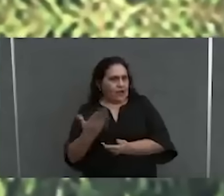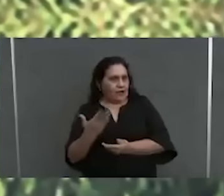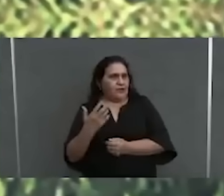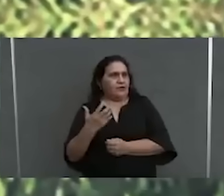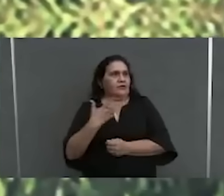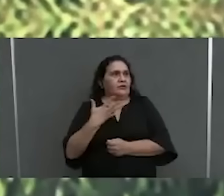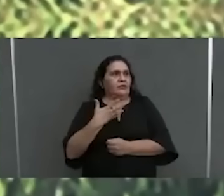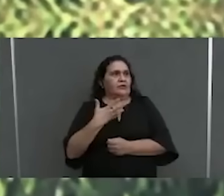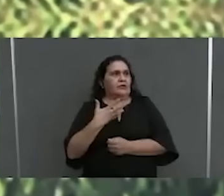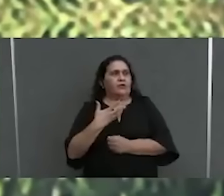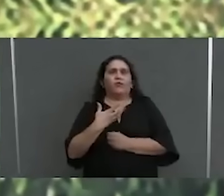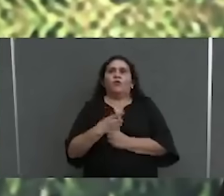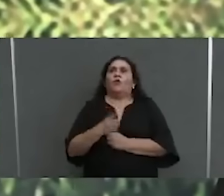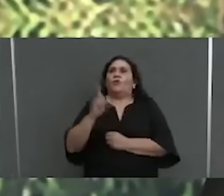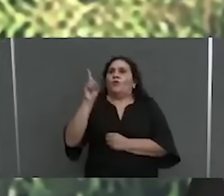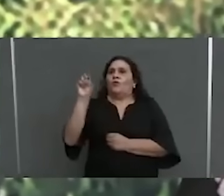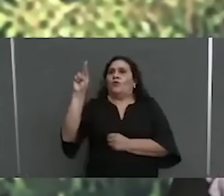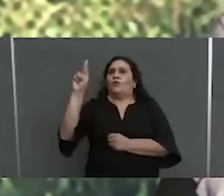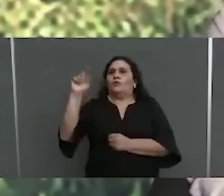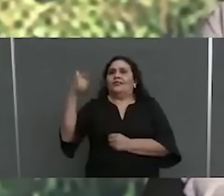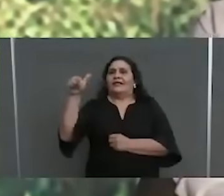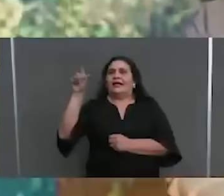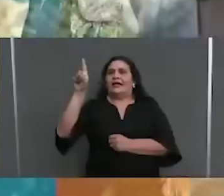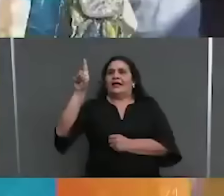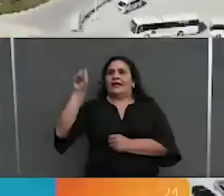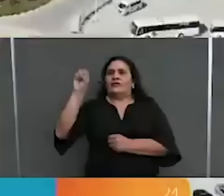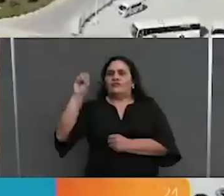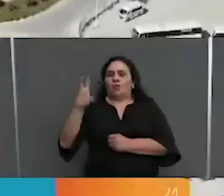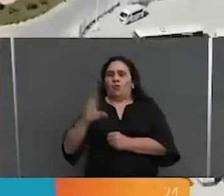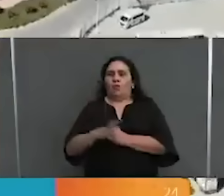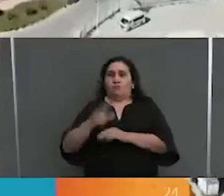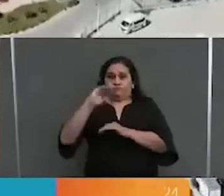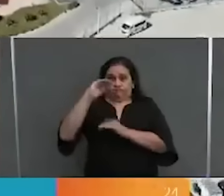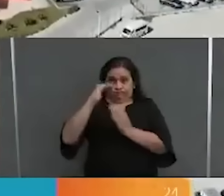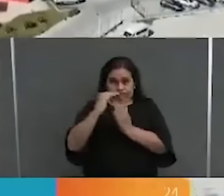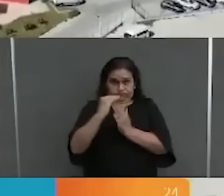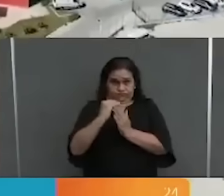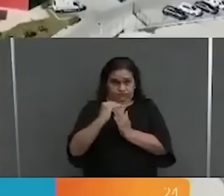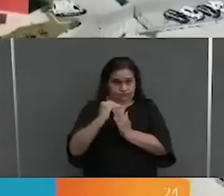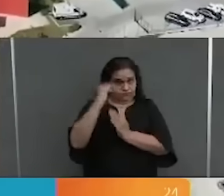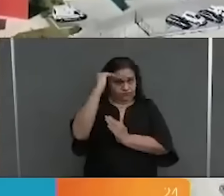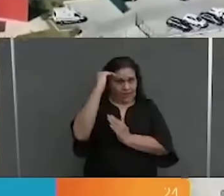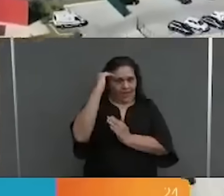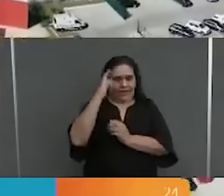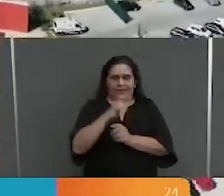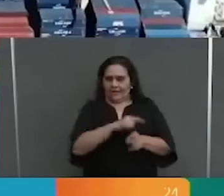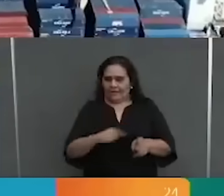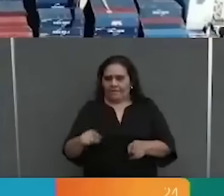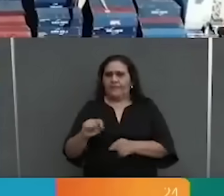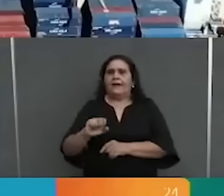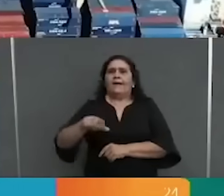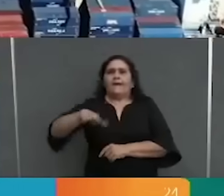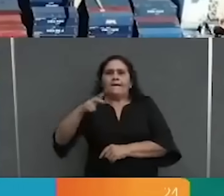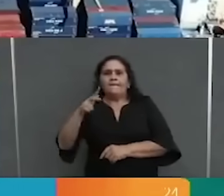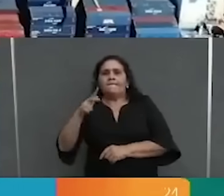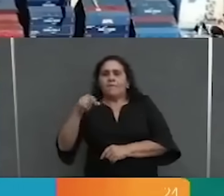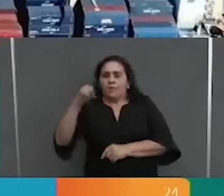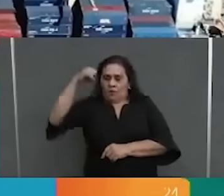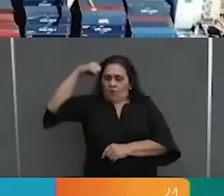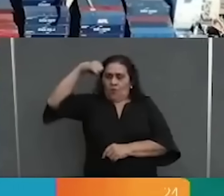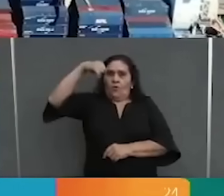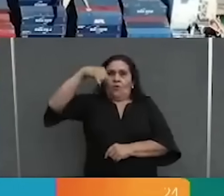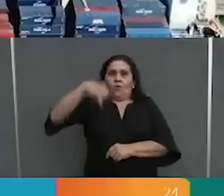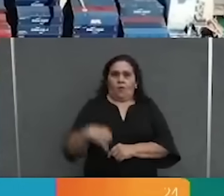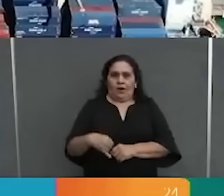dragado superior. Hoy el dragado anda en 9.75 metros. Lo que queremos hacer es llegar a 13 metros de profundidad para poder